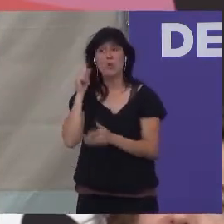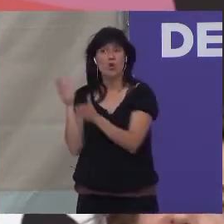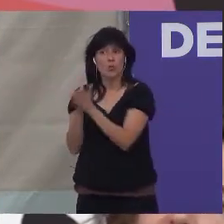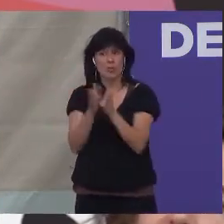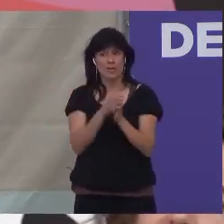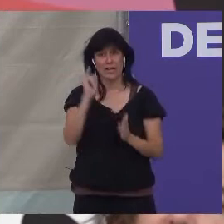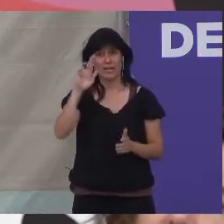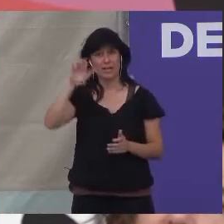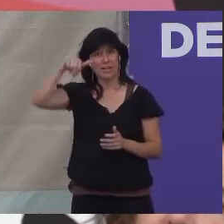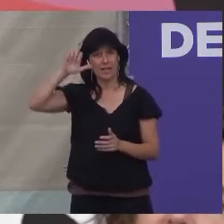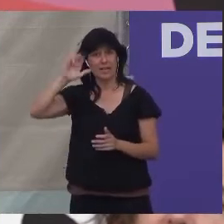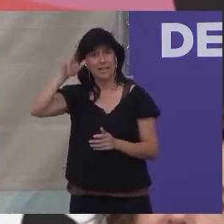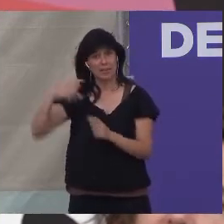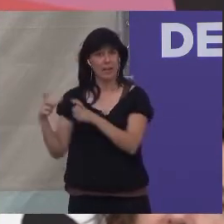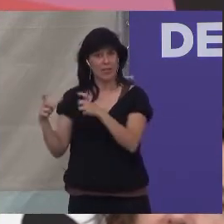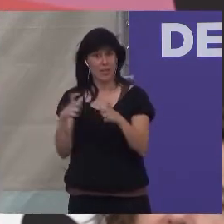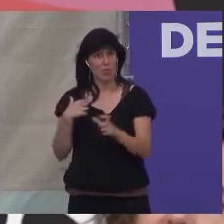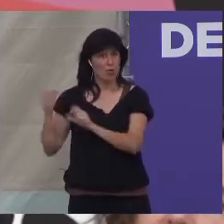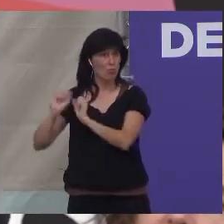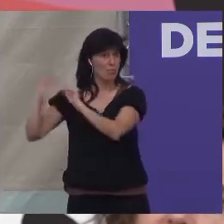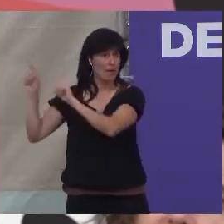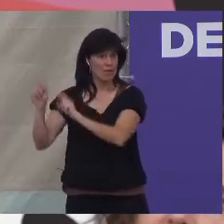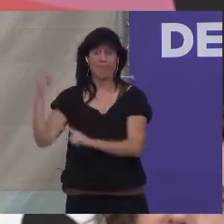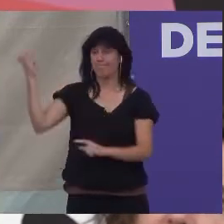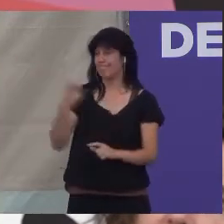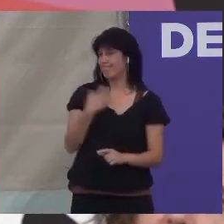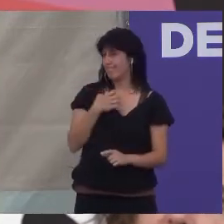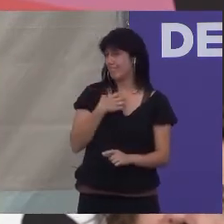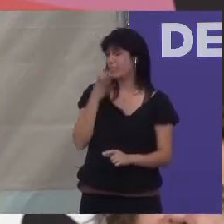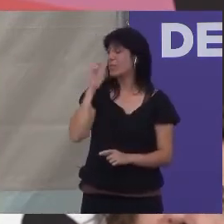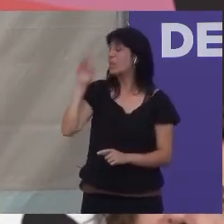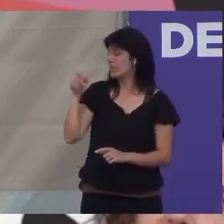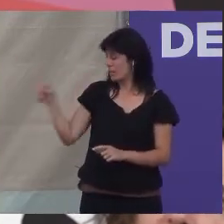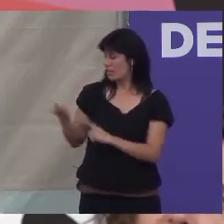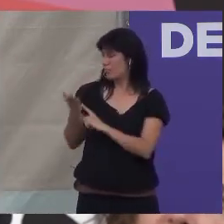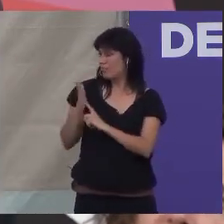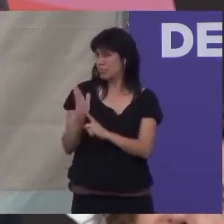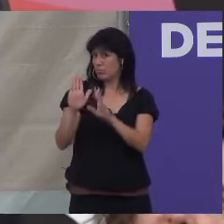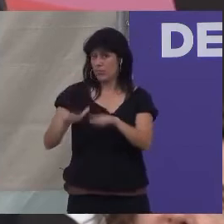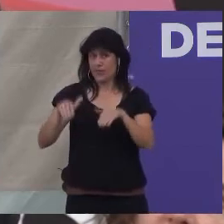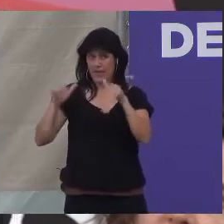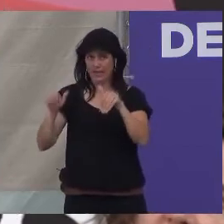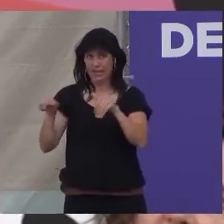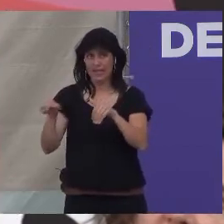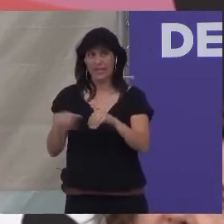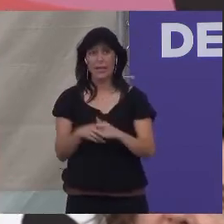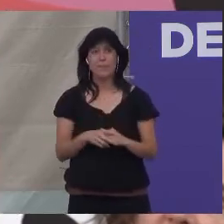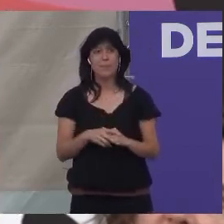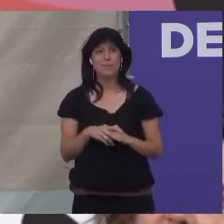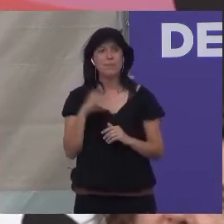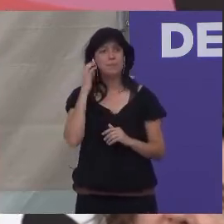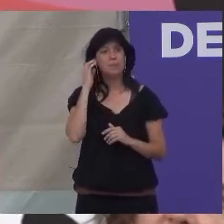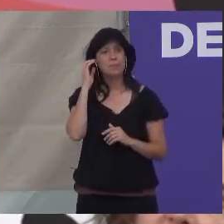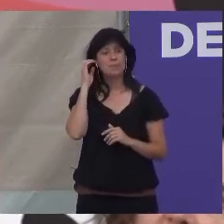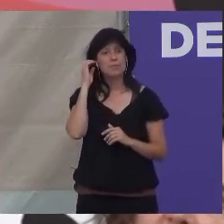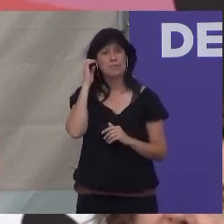también del Círculo de Migraciones, no ha podido venir, pero ella también se presenta como candidata. Y bueno, pues puedo